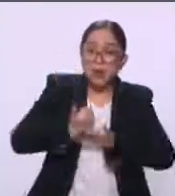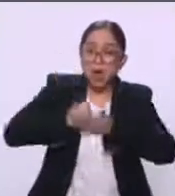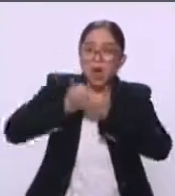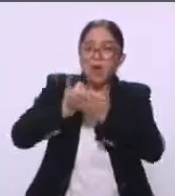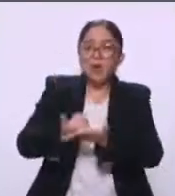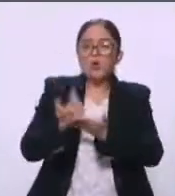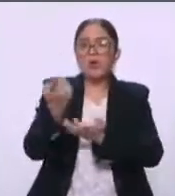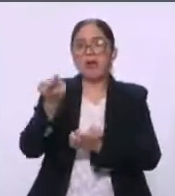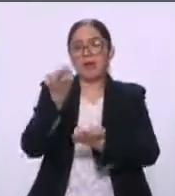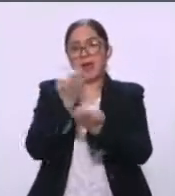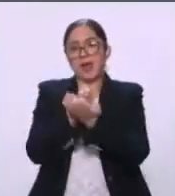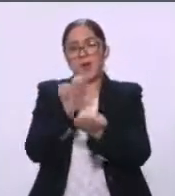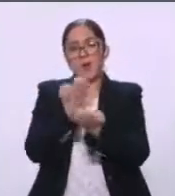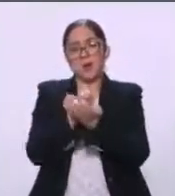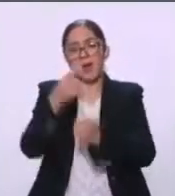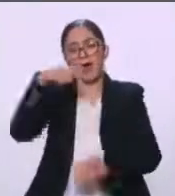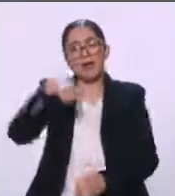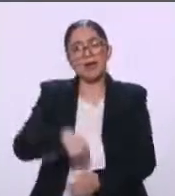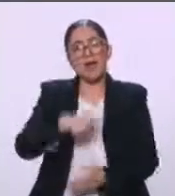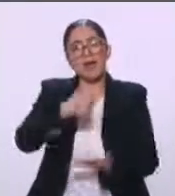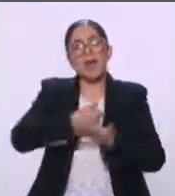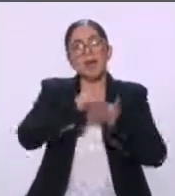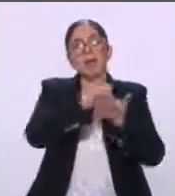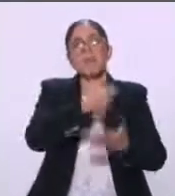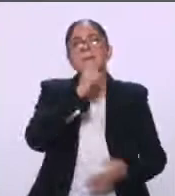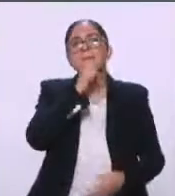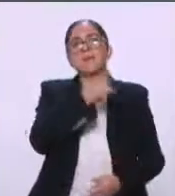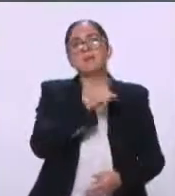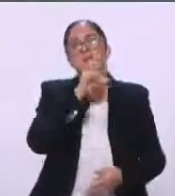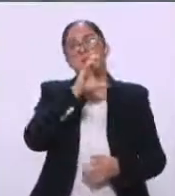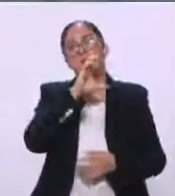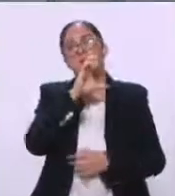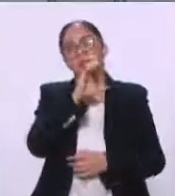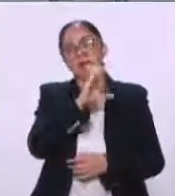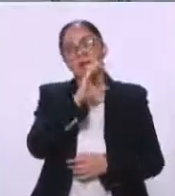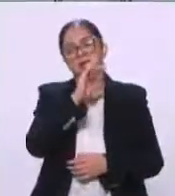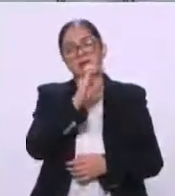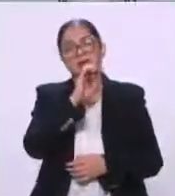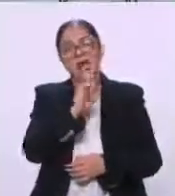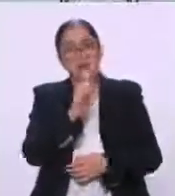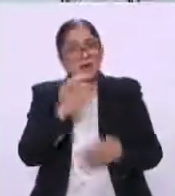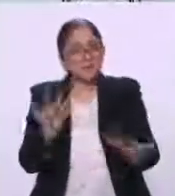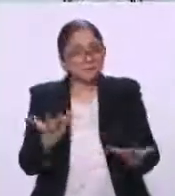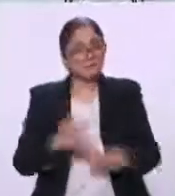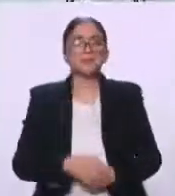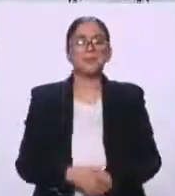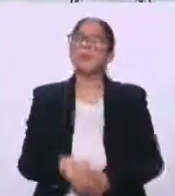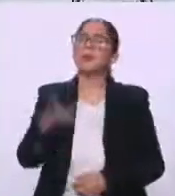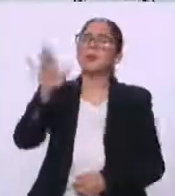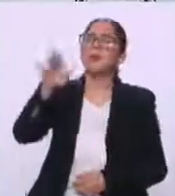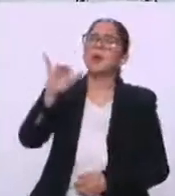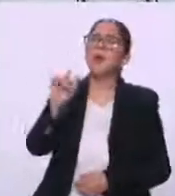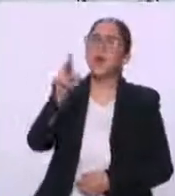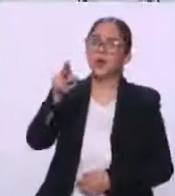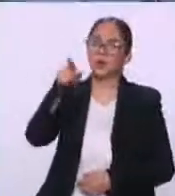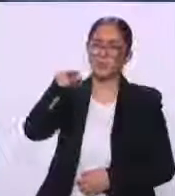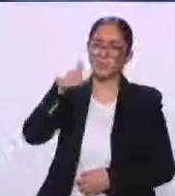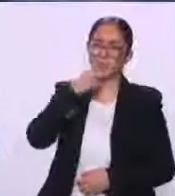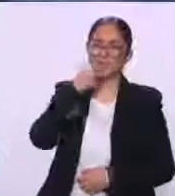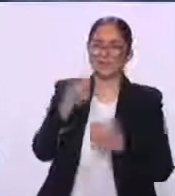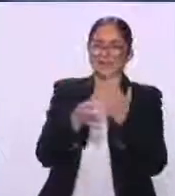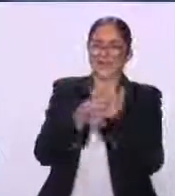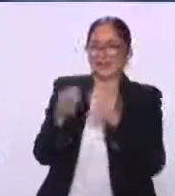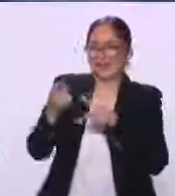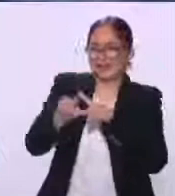y retorno de capital a Comisión Federal. Y comenzaste señalando una cosa, Juan. ¿Sí? Otros países, pues